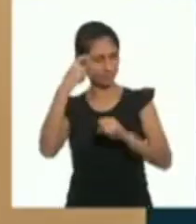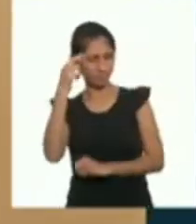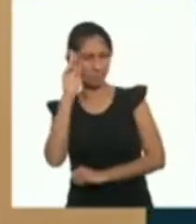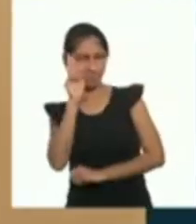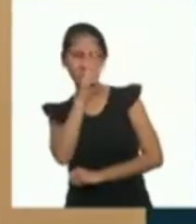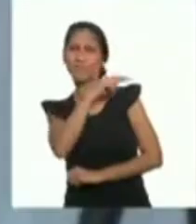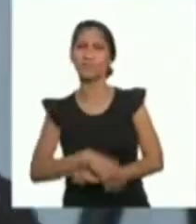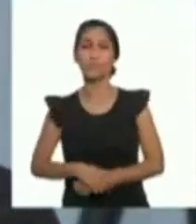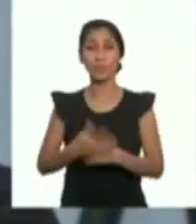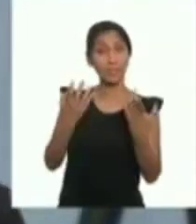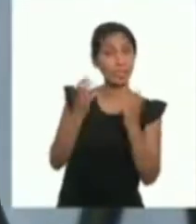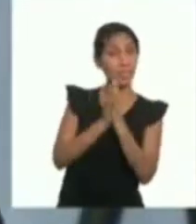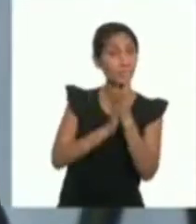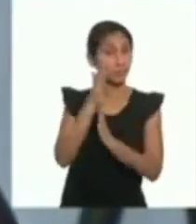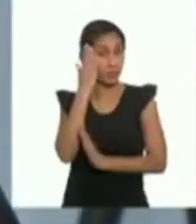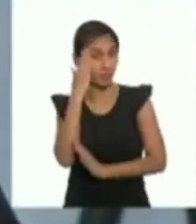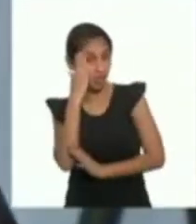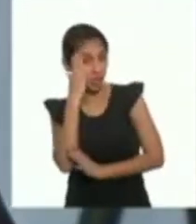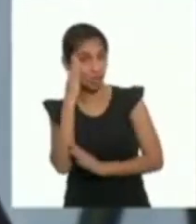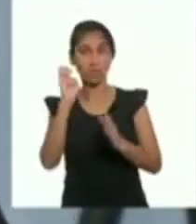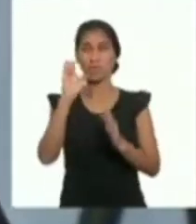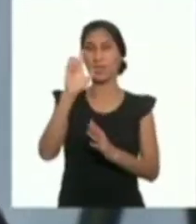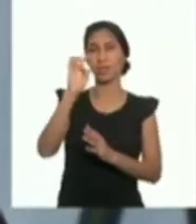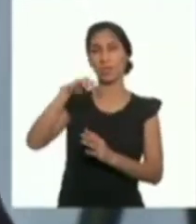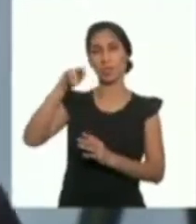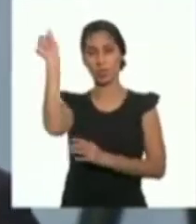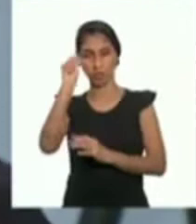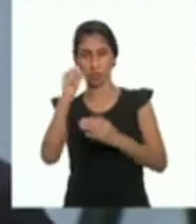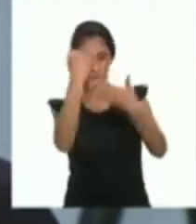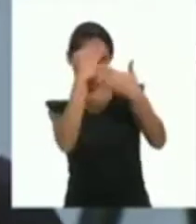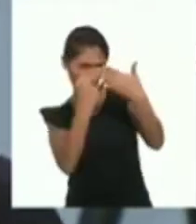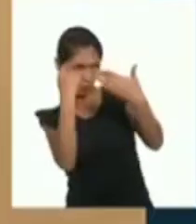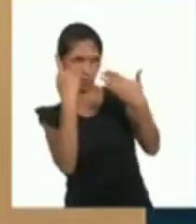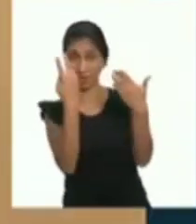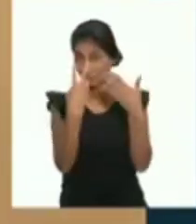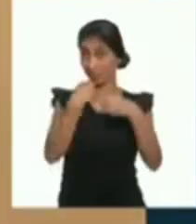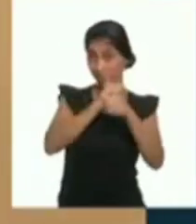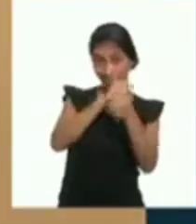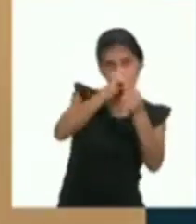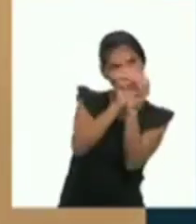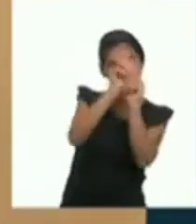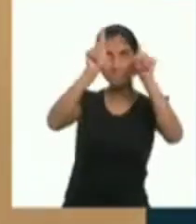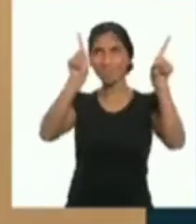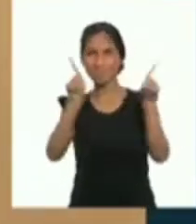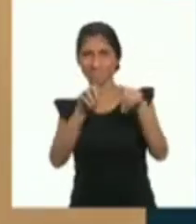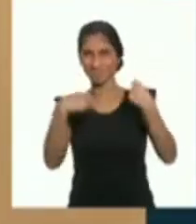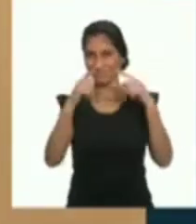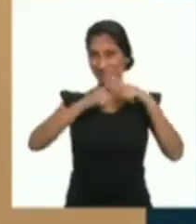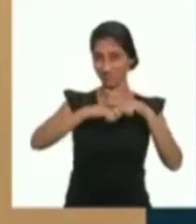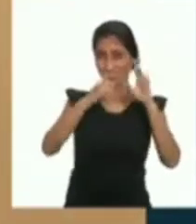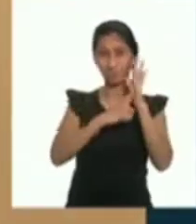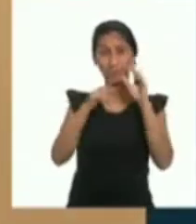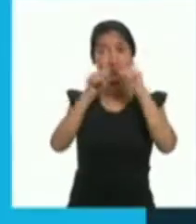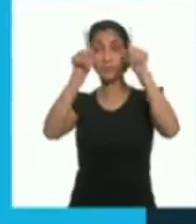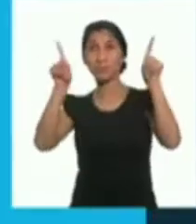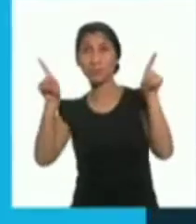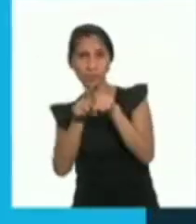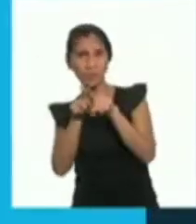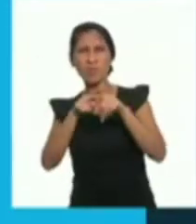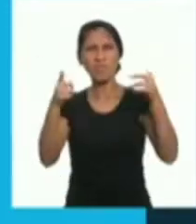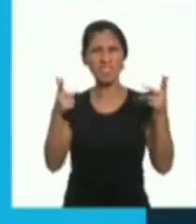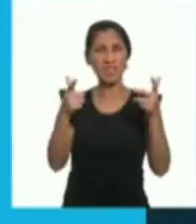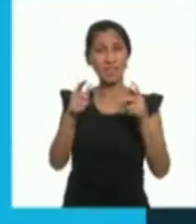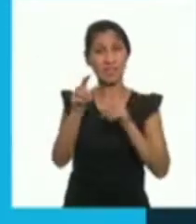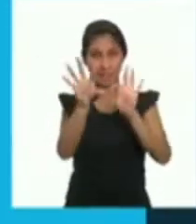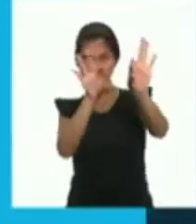acuerdo contigo. Quiero conocer los elementos de la narrativa visual para poder hacer mi collage. Entonces, empecemos por el encuadre. Es